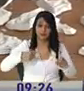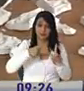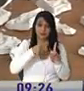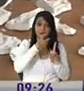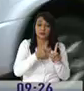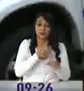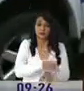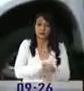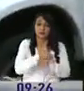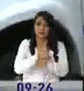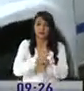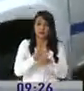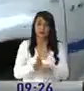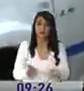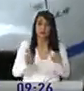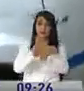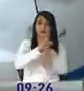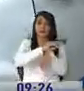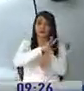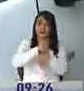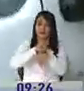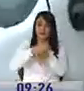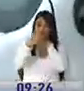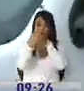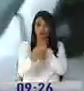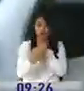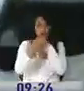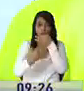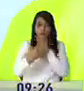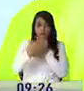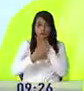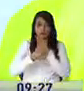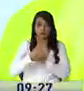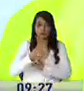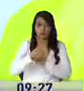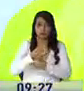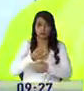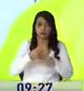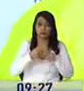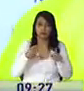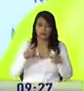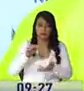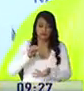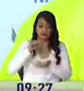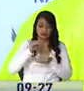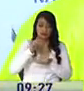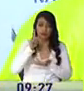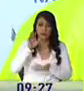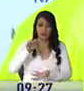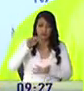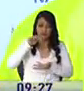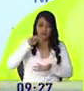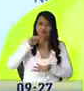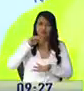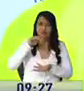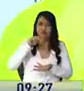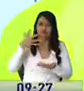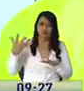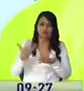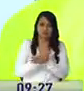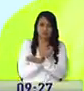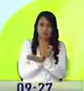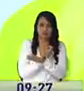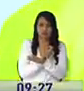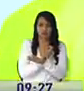trasladado a la unidad de flagrancia para la formulación de cargos pero sí se trata de una cantidad fuerte que se ha logrado incautar